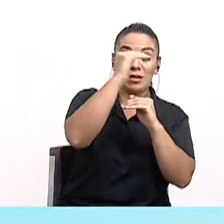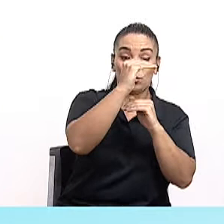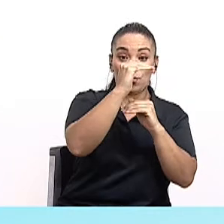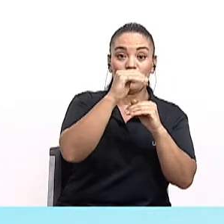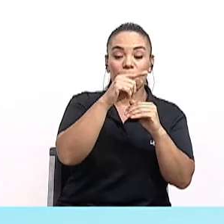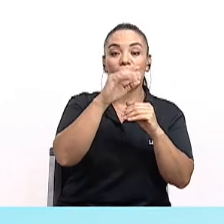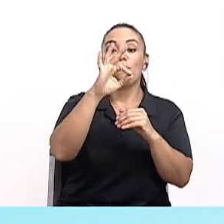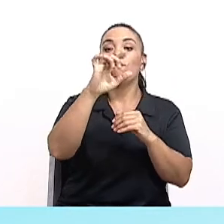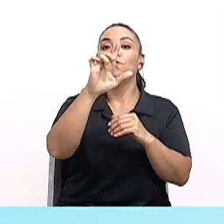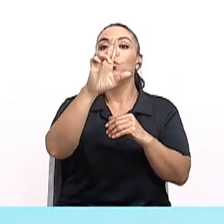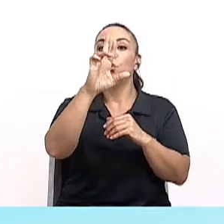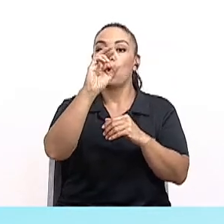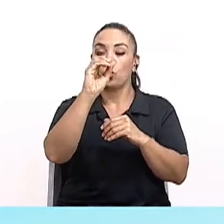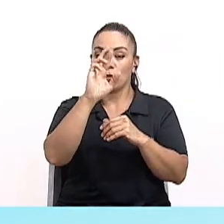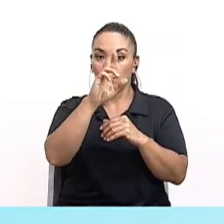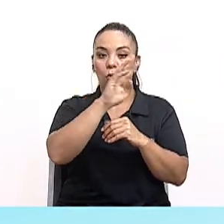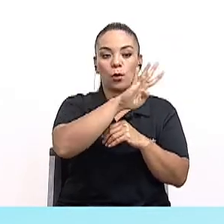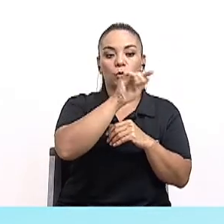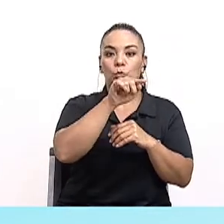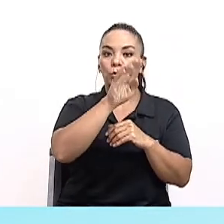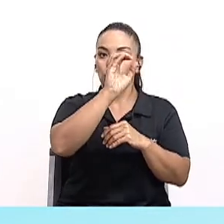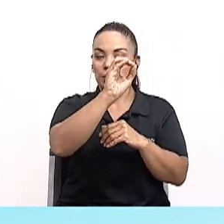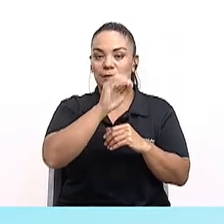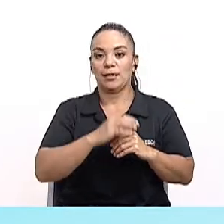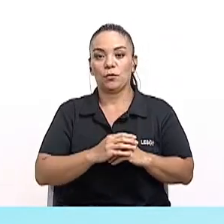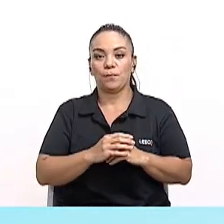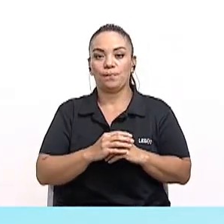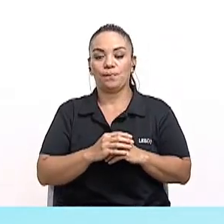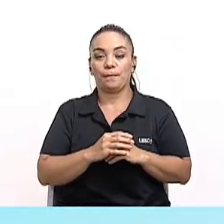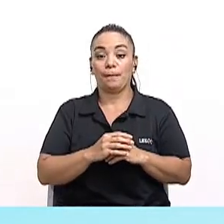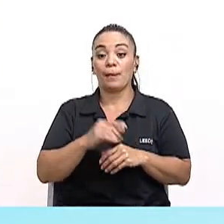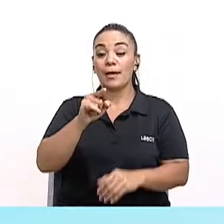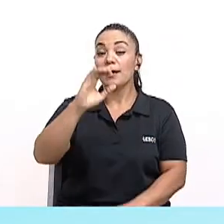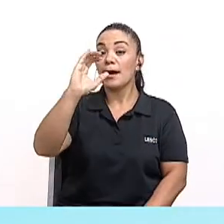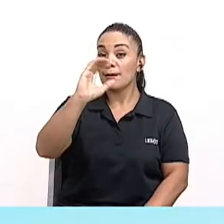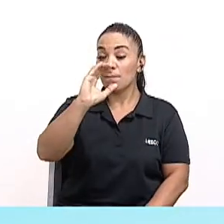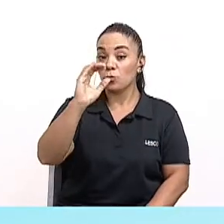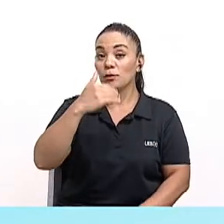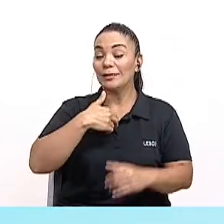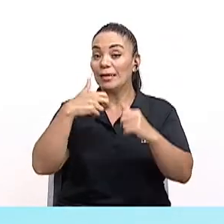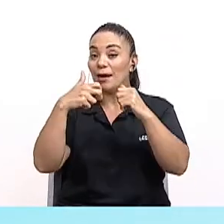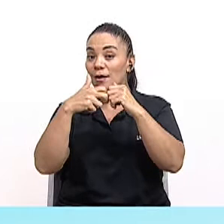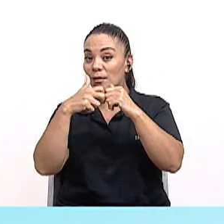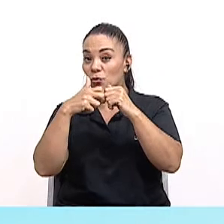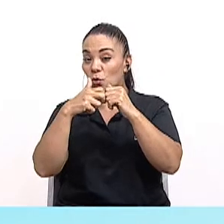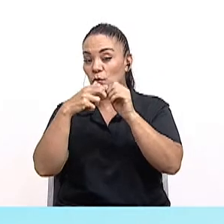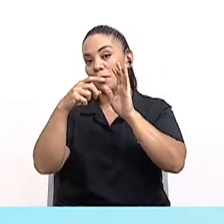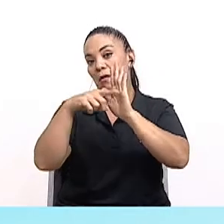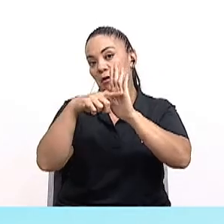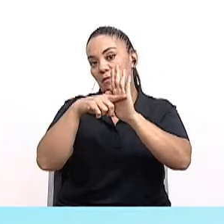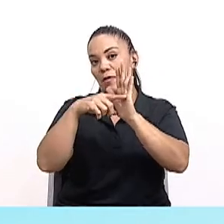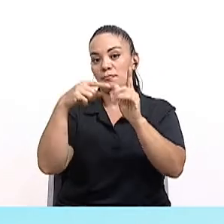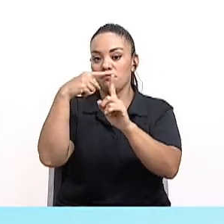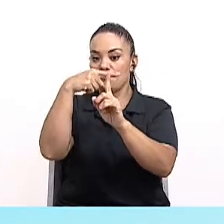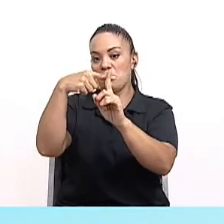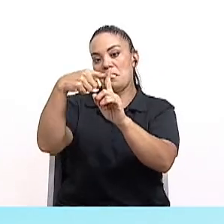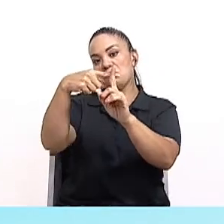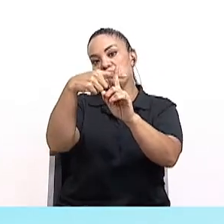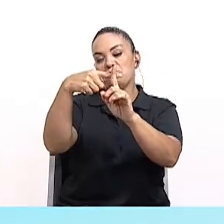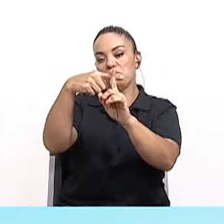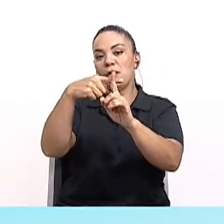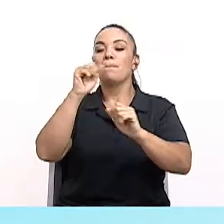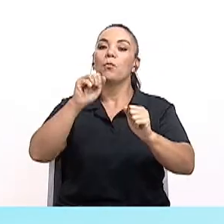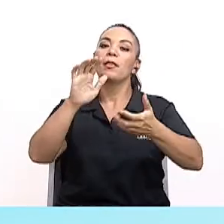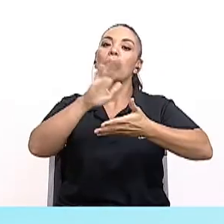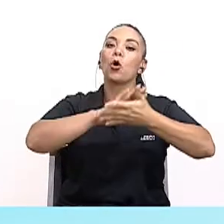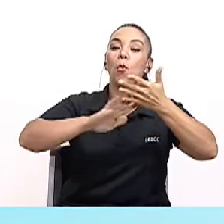el flúor, que tiene 4,0. Como el carbono tiene una electronegatividad justo en la mitad, se puede combinar